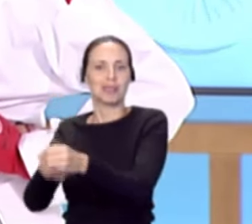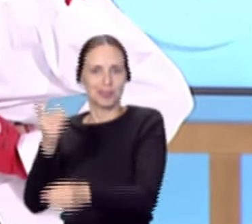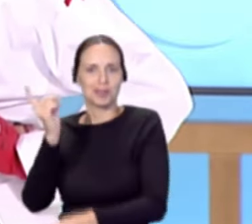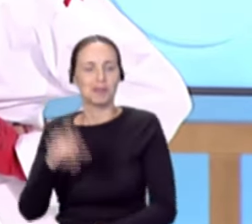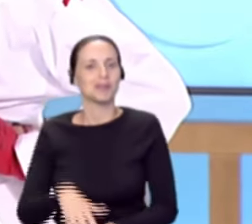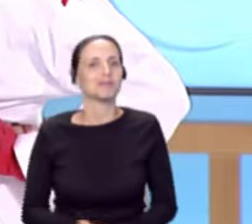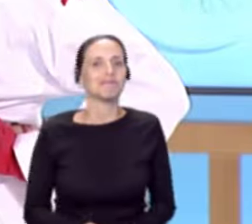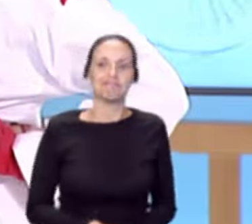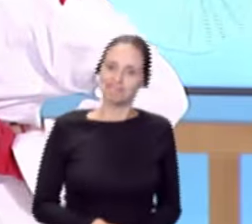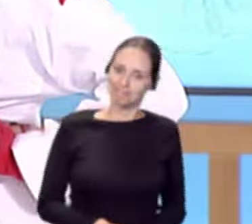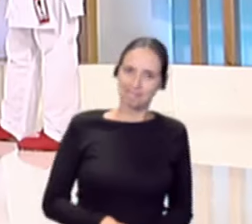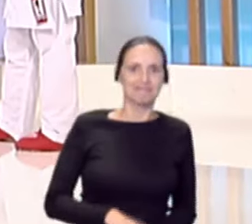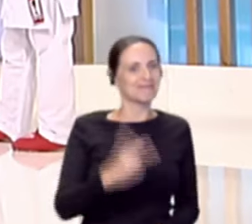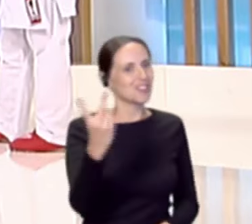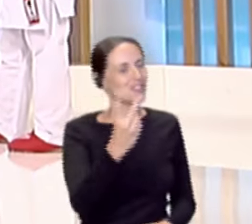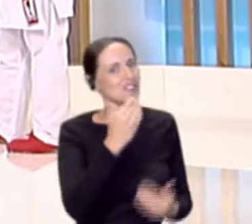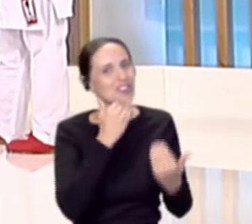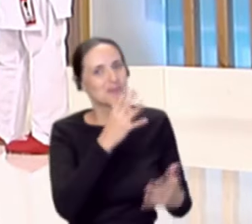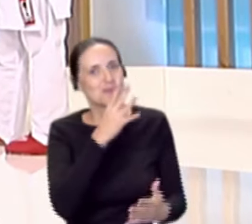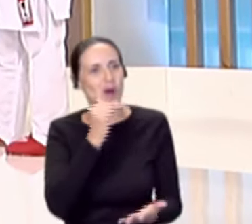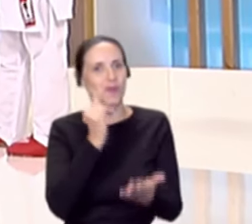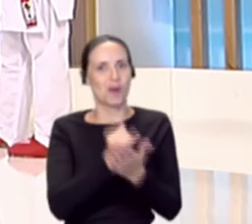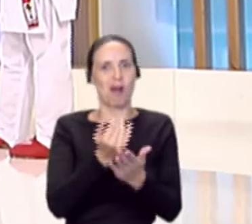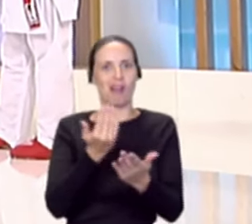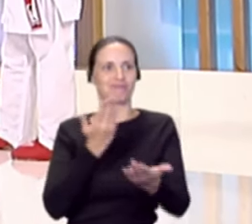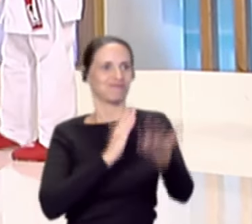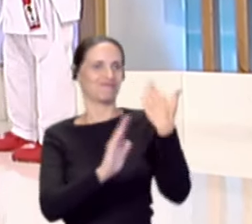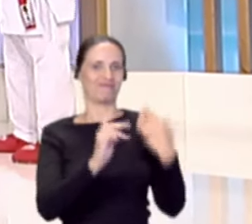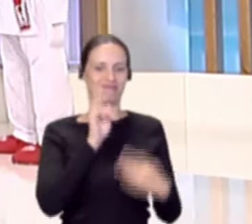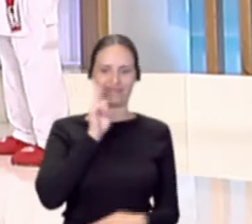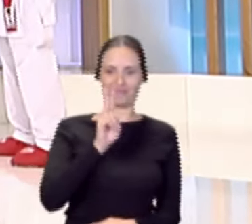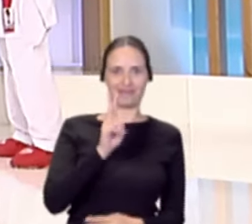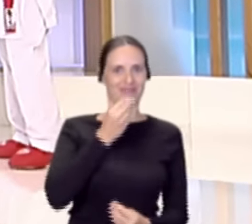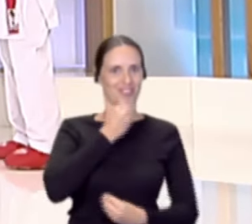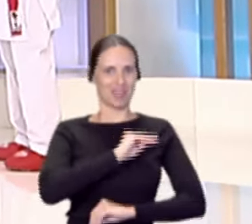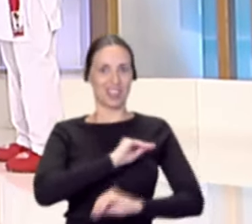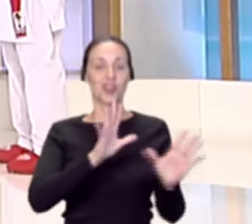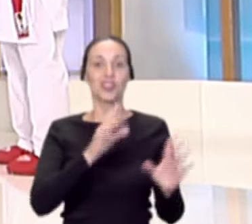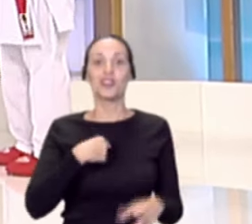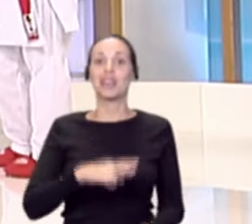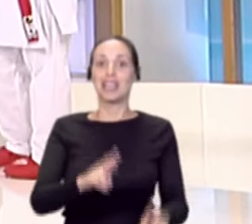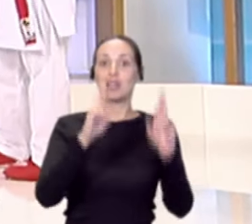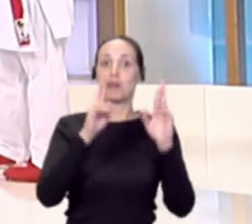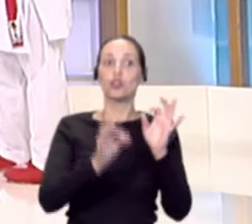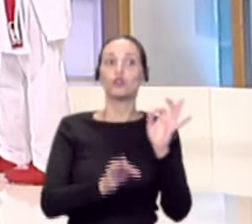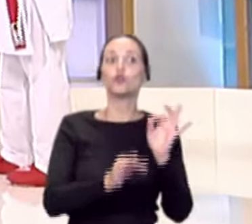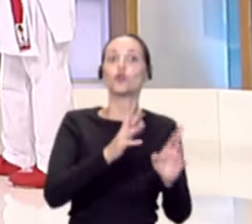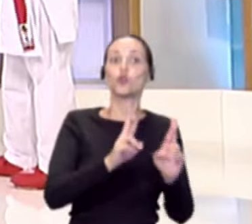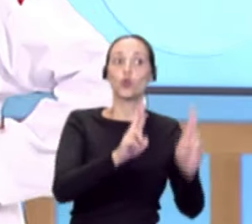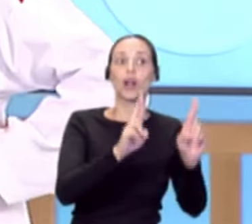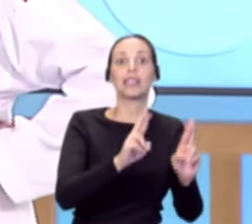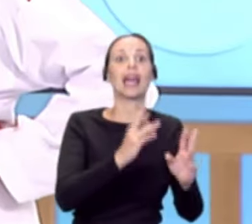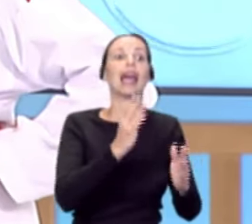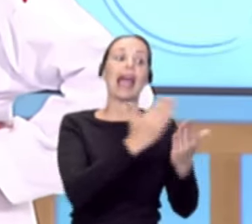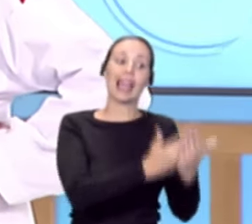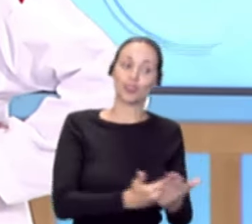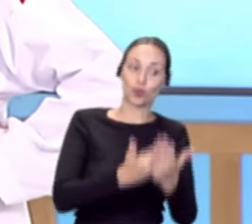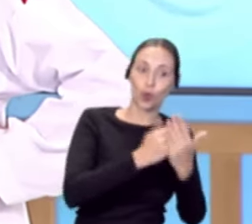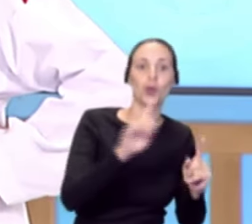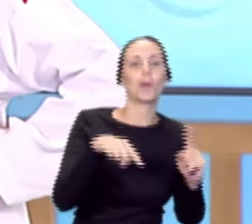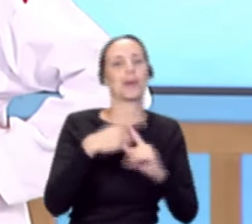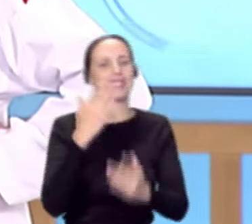Isabel, Axel, muchísimas gracias por esas demostraciones que nos han hecho, espectacular, y que tengan mucha suerte en los estudios también y en el karate, que